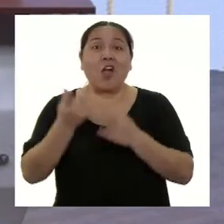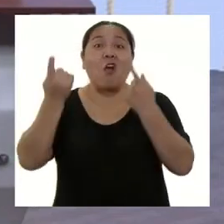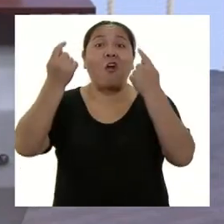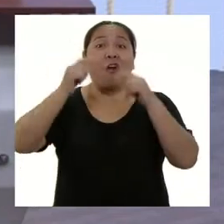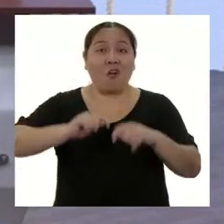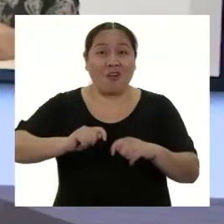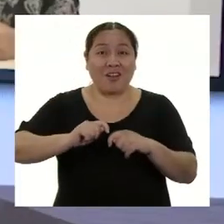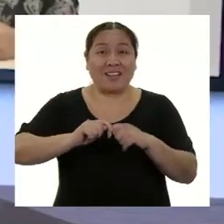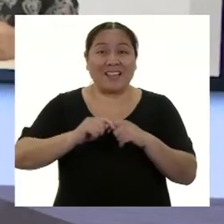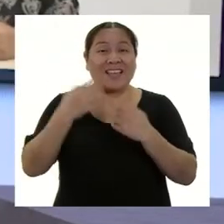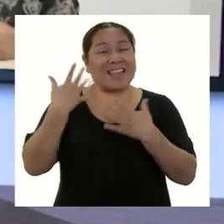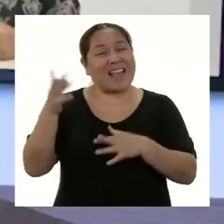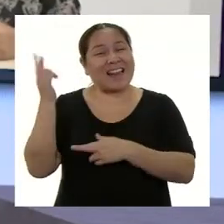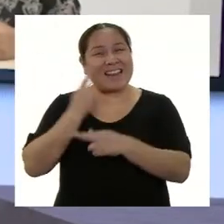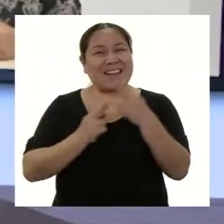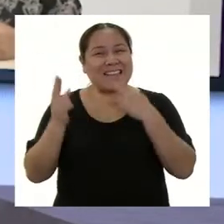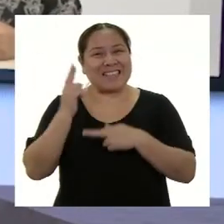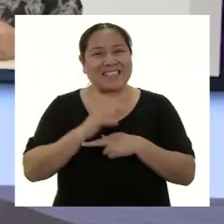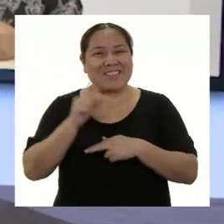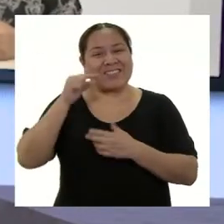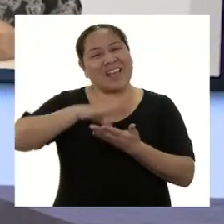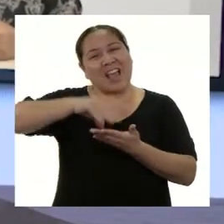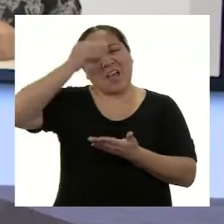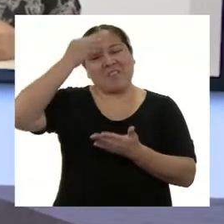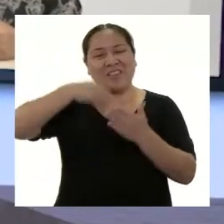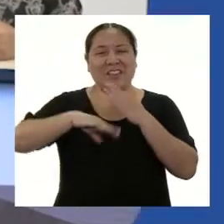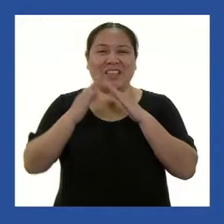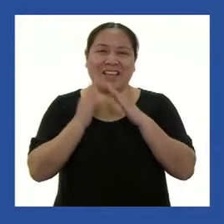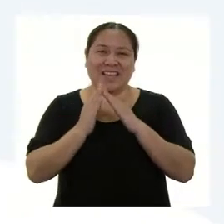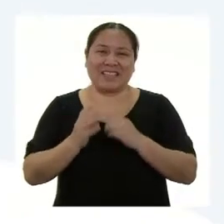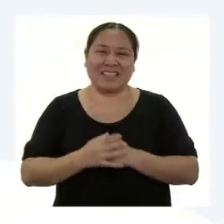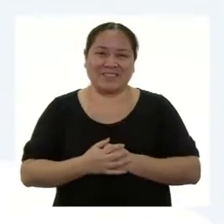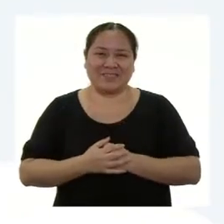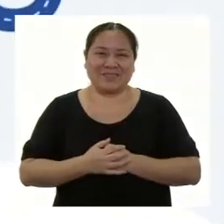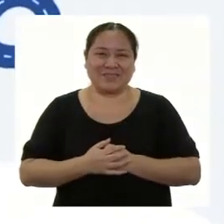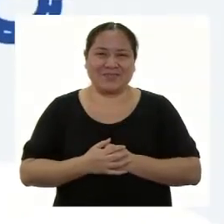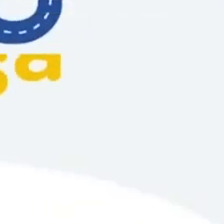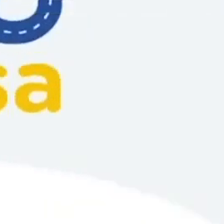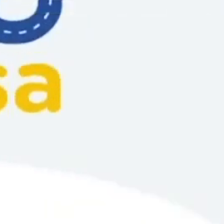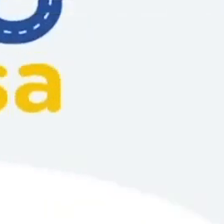un corte comercial y regresamos con Aprendo en Casa.